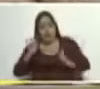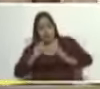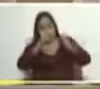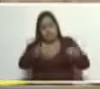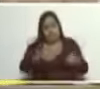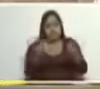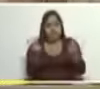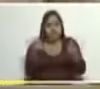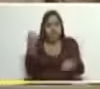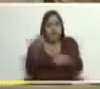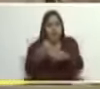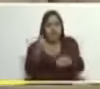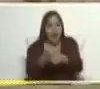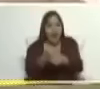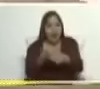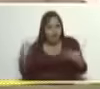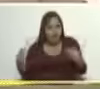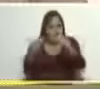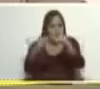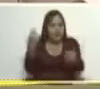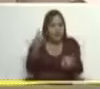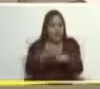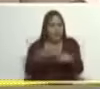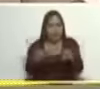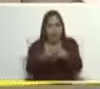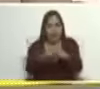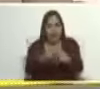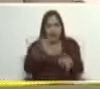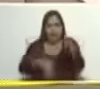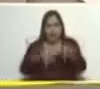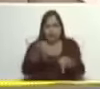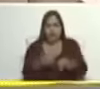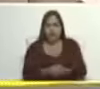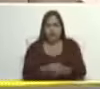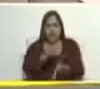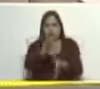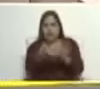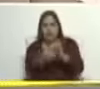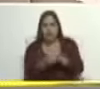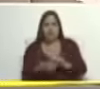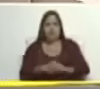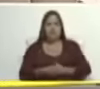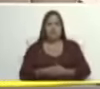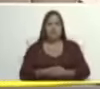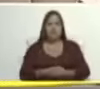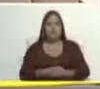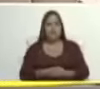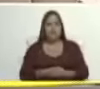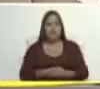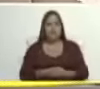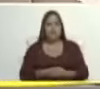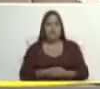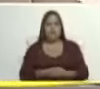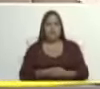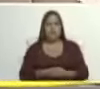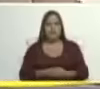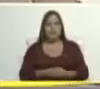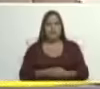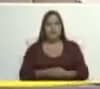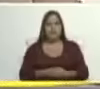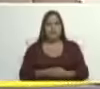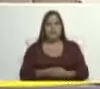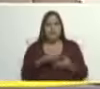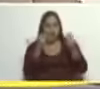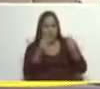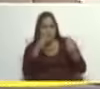deben recibir una recompensa justa y adecuada, ¿cómo no vas a